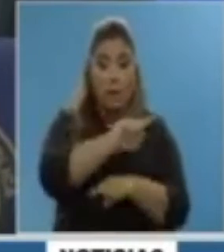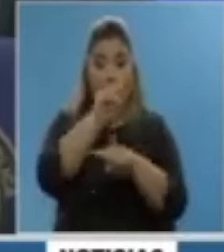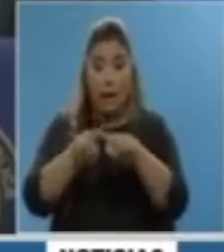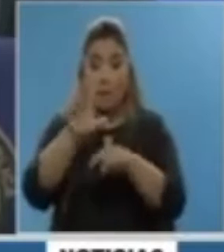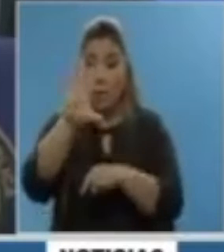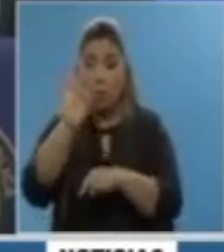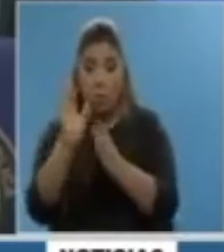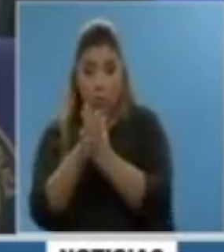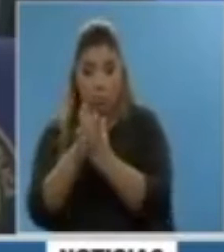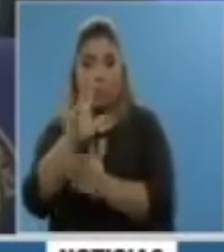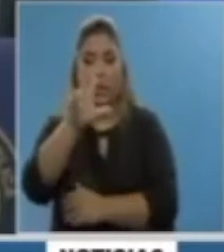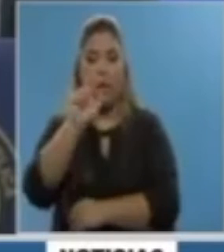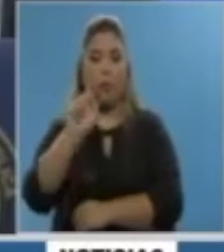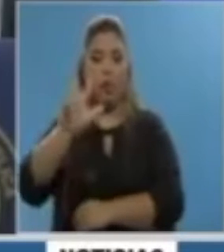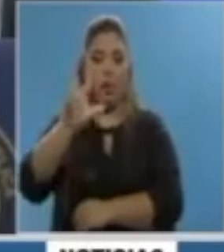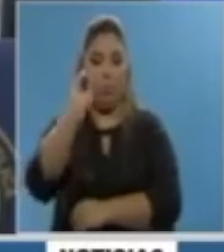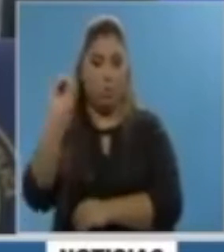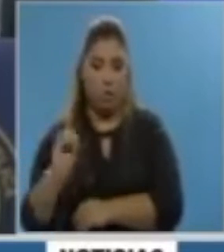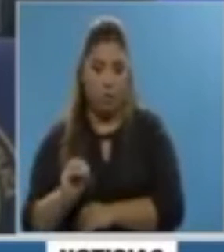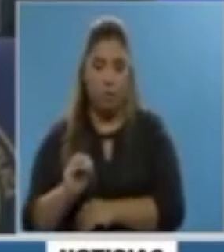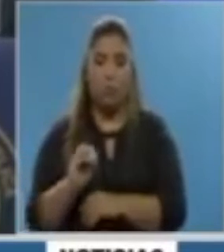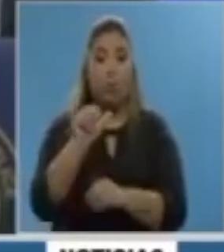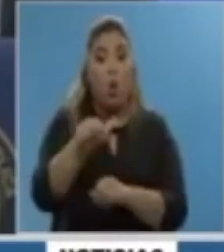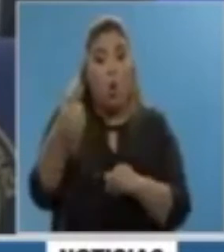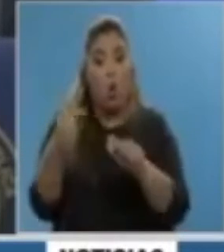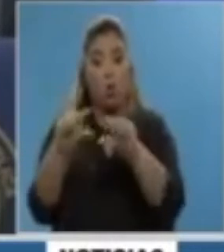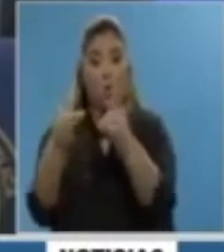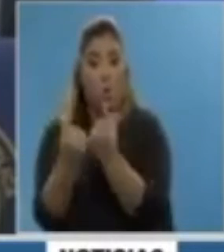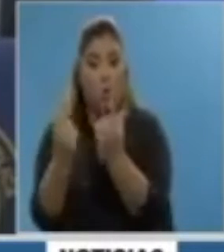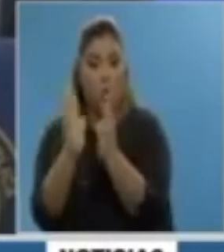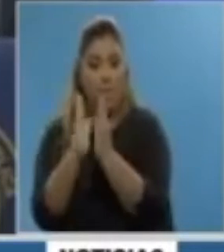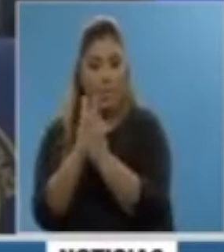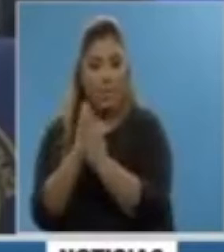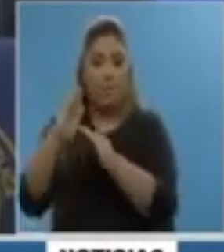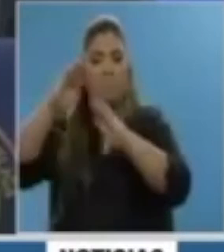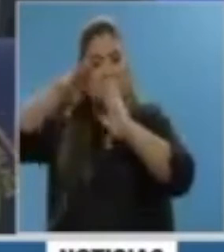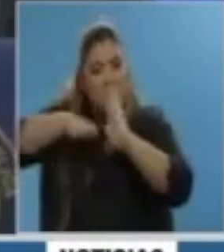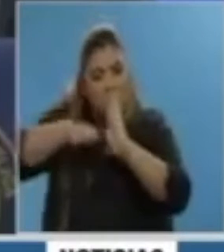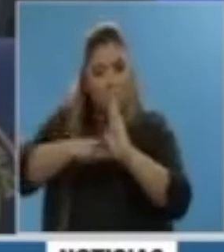59 es 3.3% y en los otros grupos de edad se mantiene por